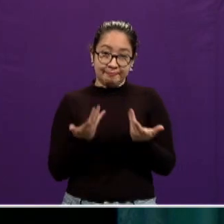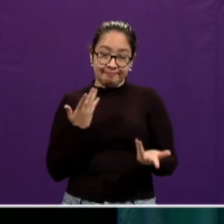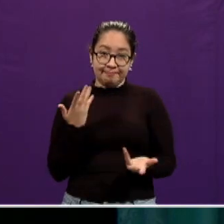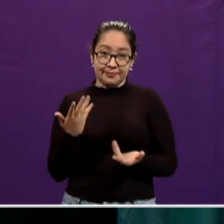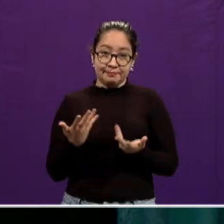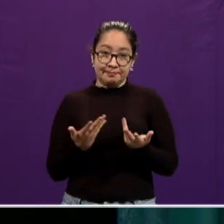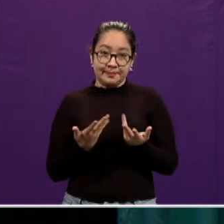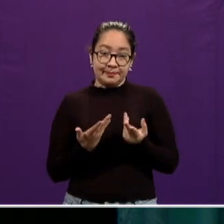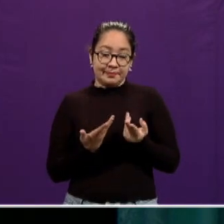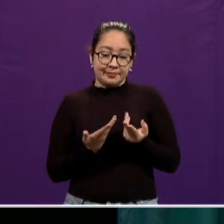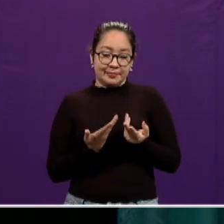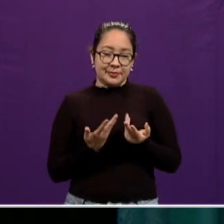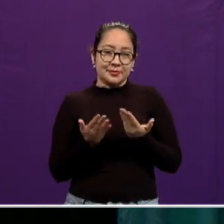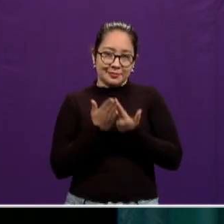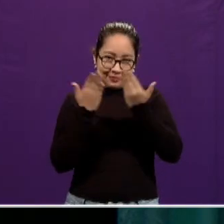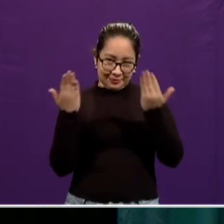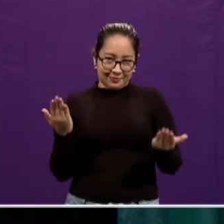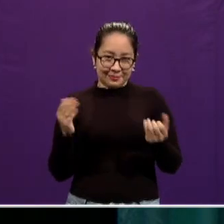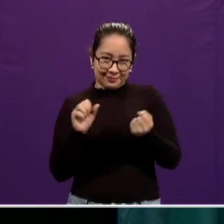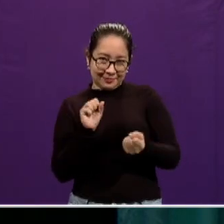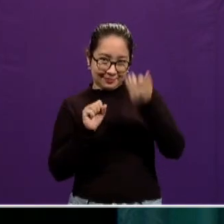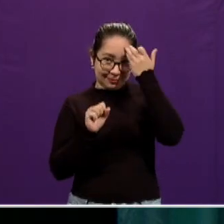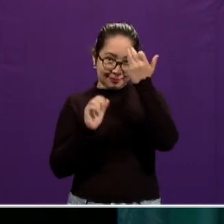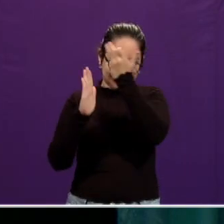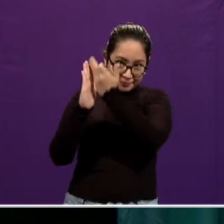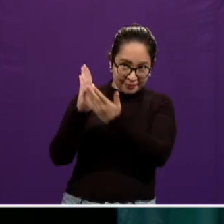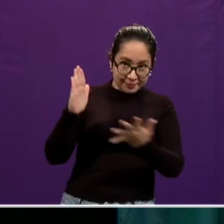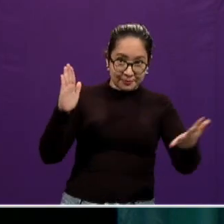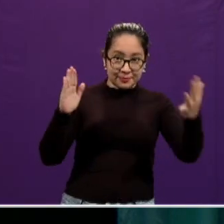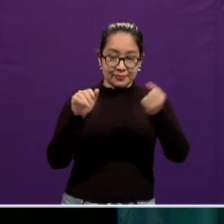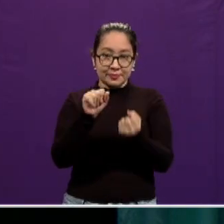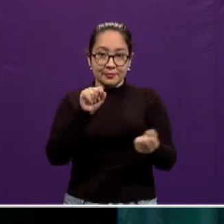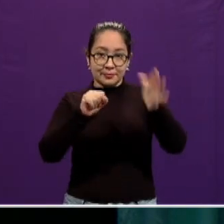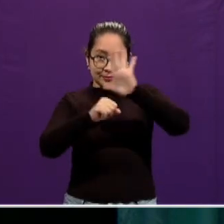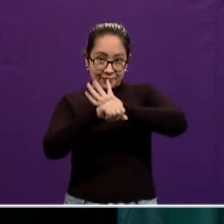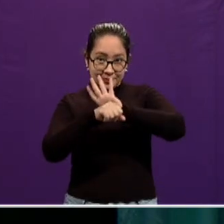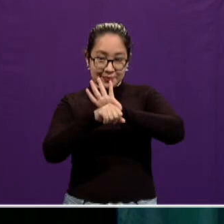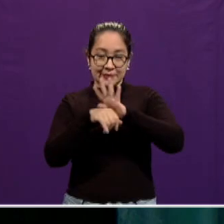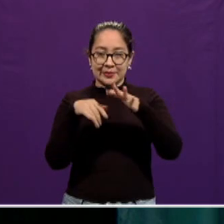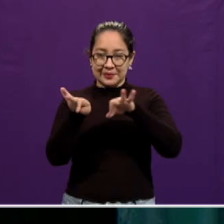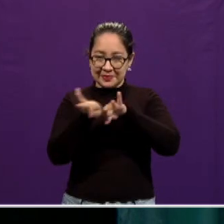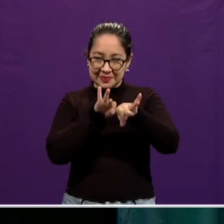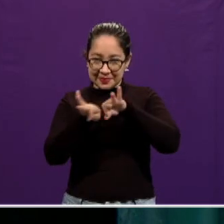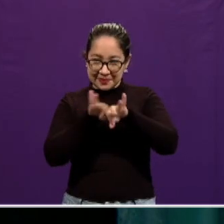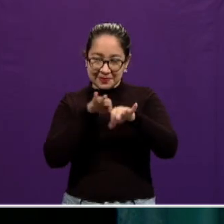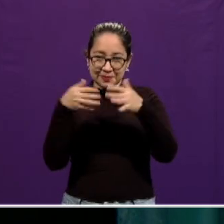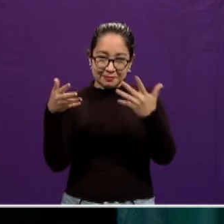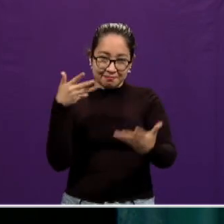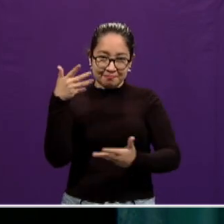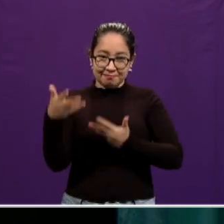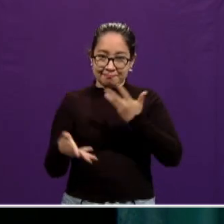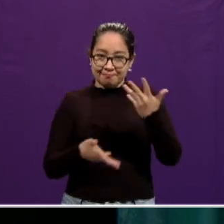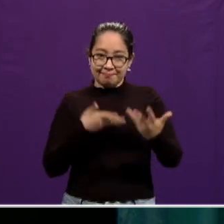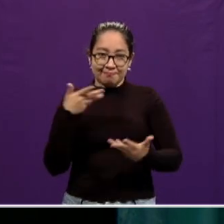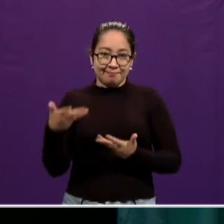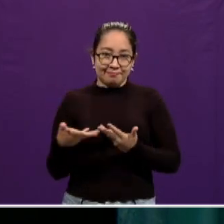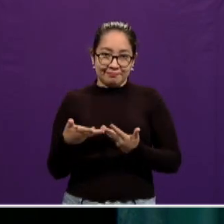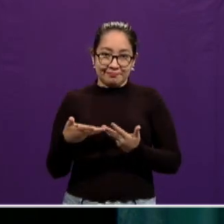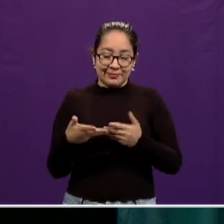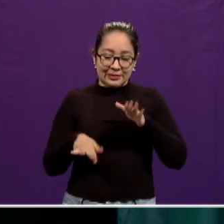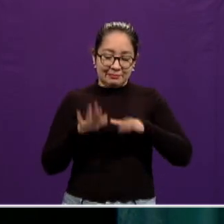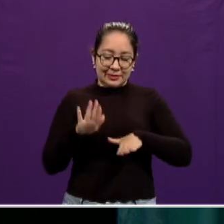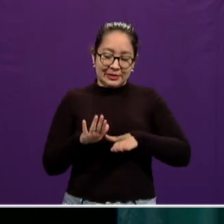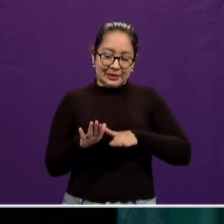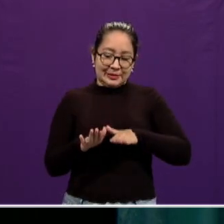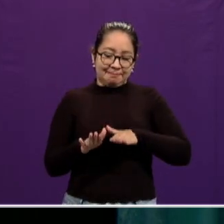¿no? Ahora, por ejemplo, con la pandemia tan difícil que se ha vuelto este tema laboral, pues digamos que muchas veces no tienes opción,